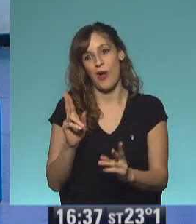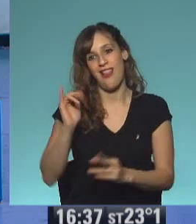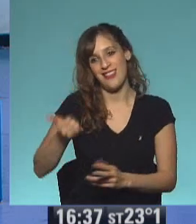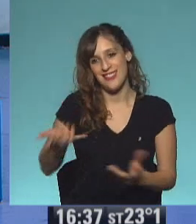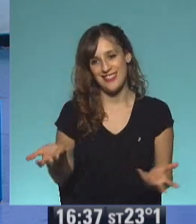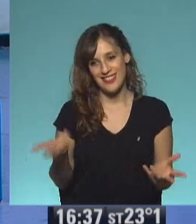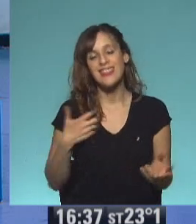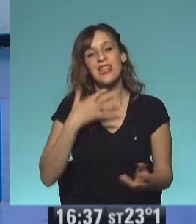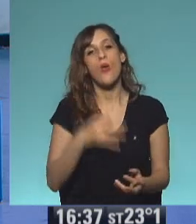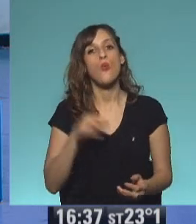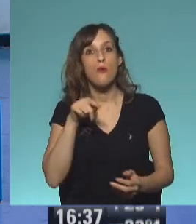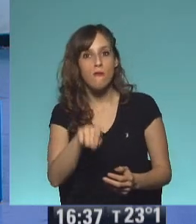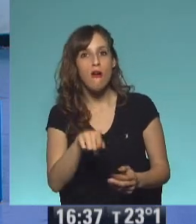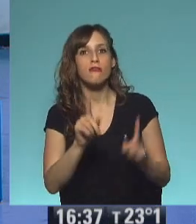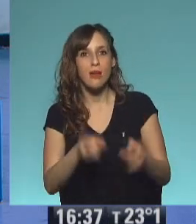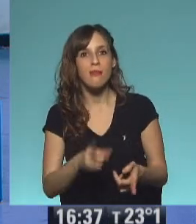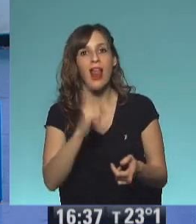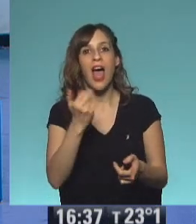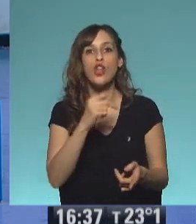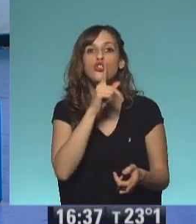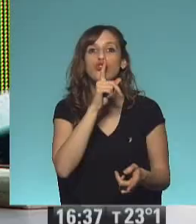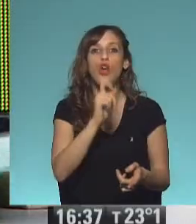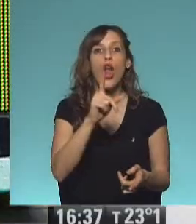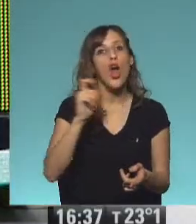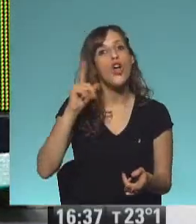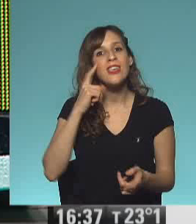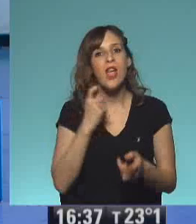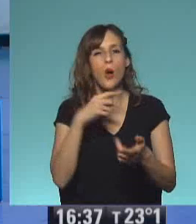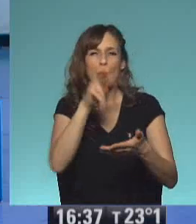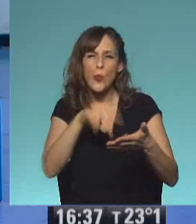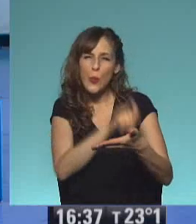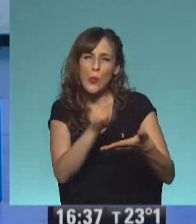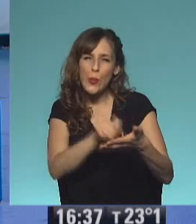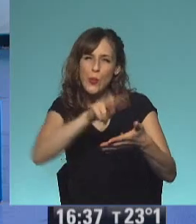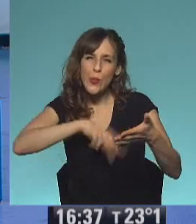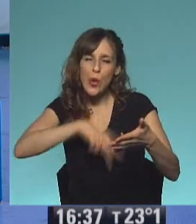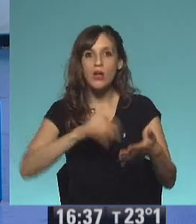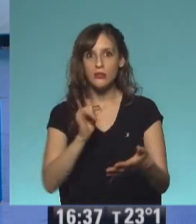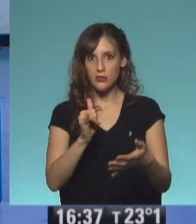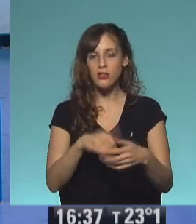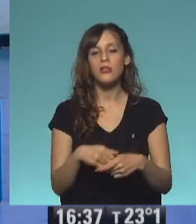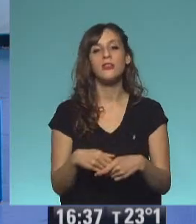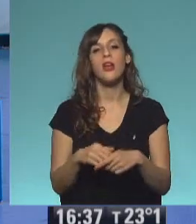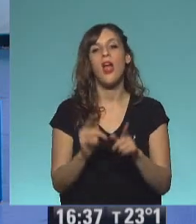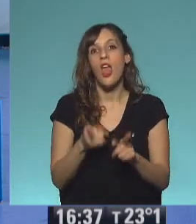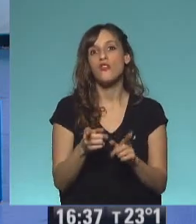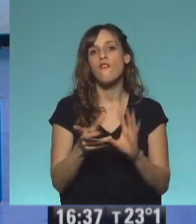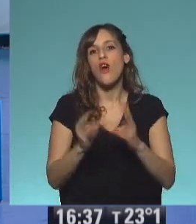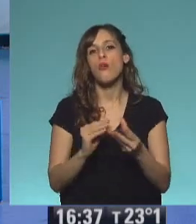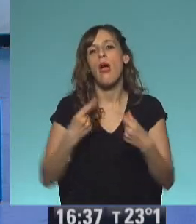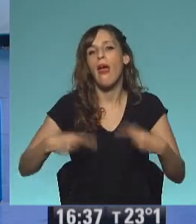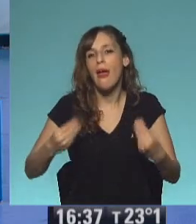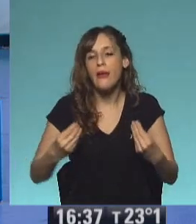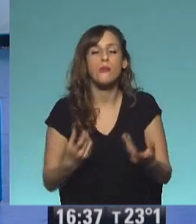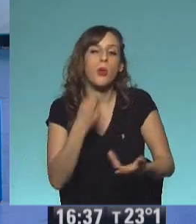seguramente esté mejorando su antología vieron muchas maneras de compilar todo lo hermoso que estamos viviendo así sea